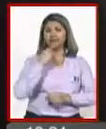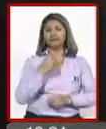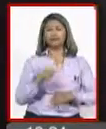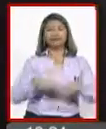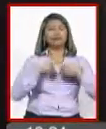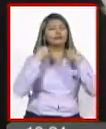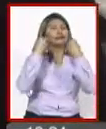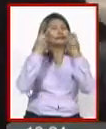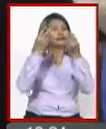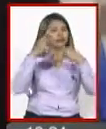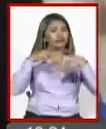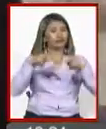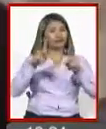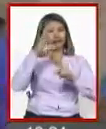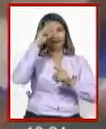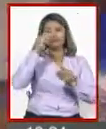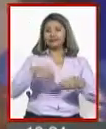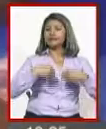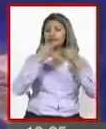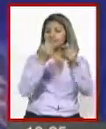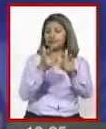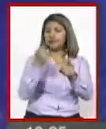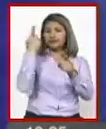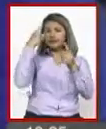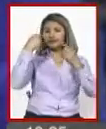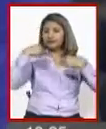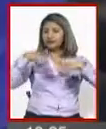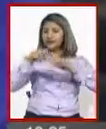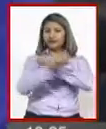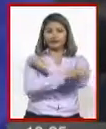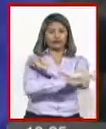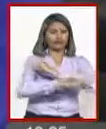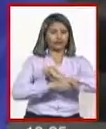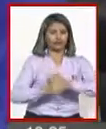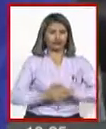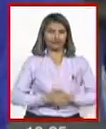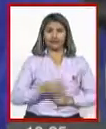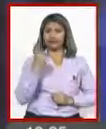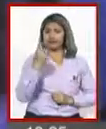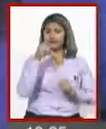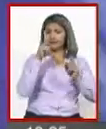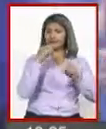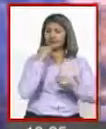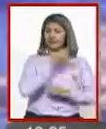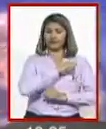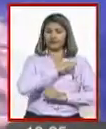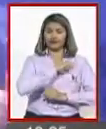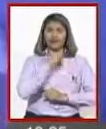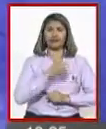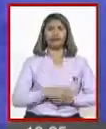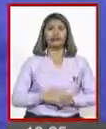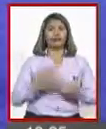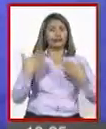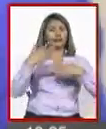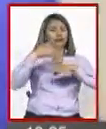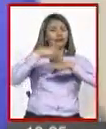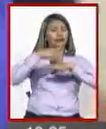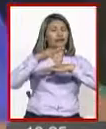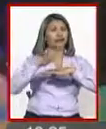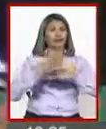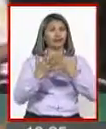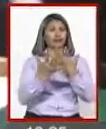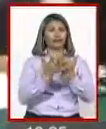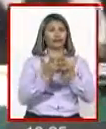mismos le daban luz verde al interno y le entregaban sus armas de fuego para asaltar a ciudadanos. Uno de estos efectivos policiales, quien fue enviado con